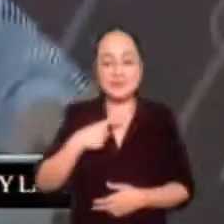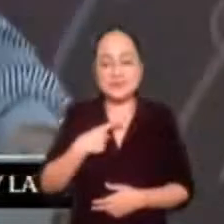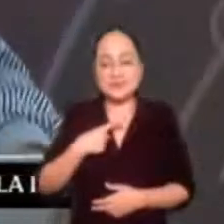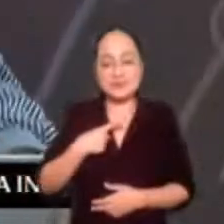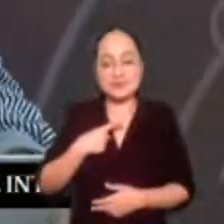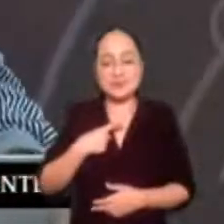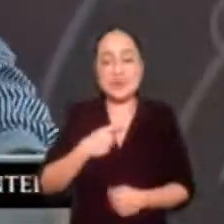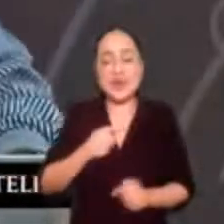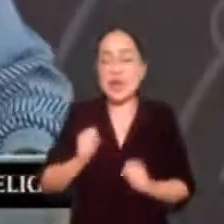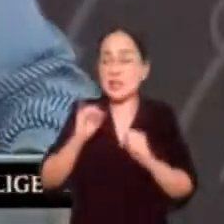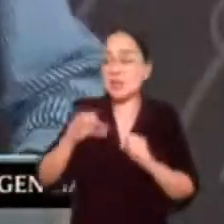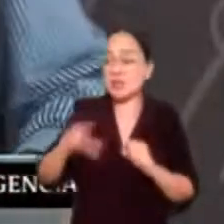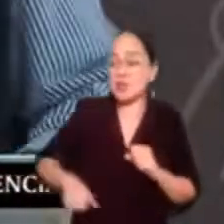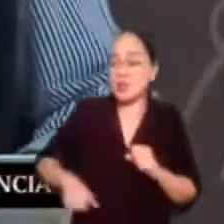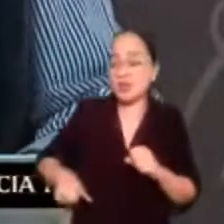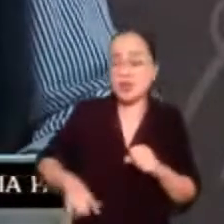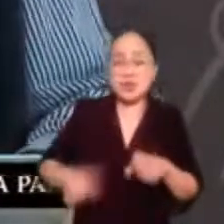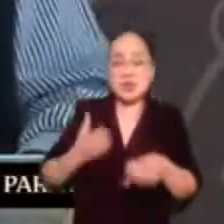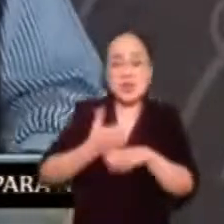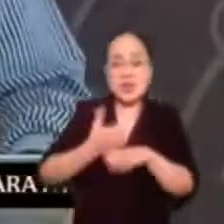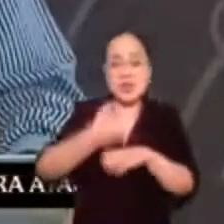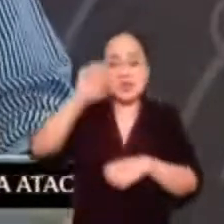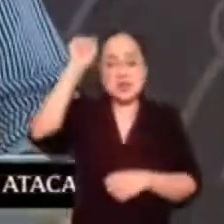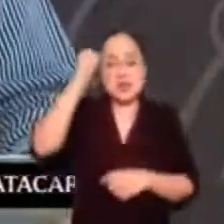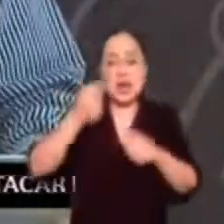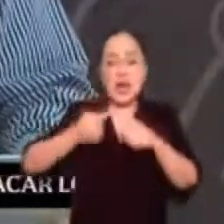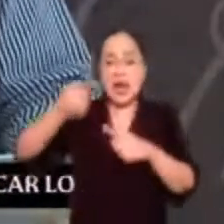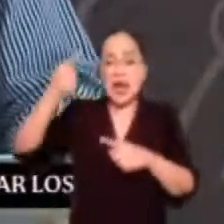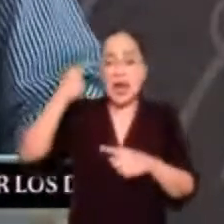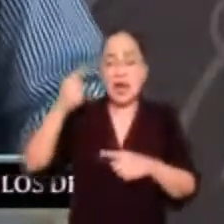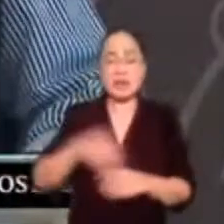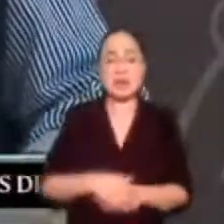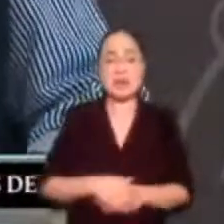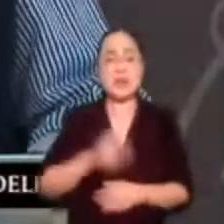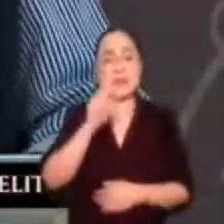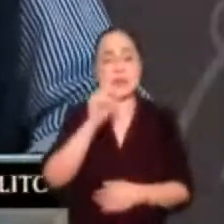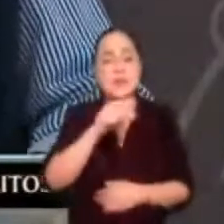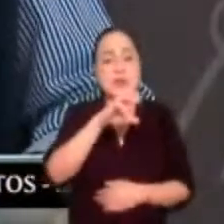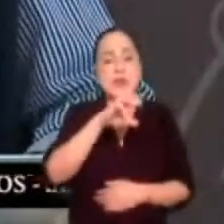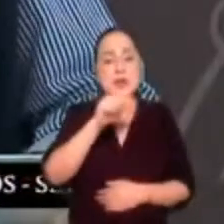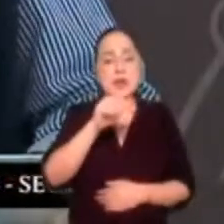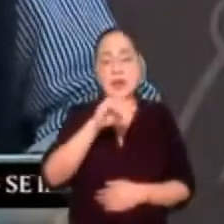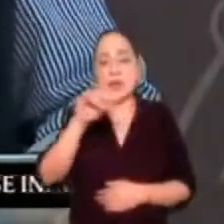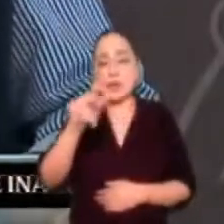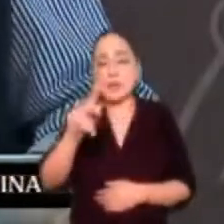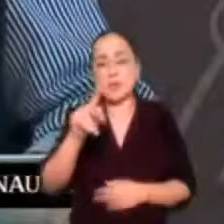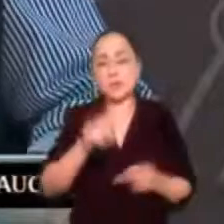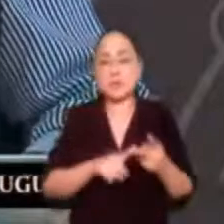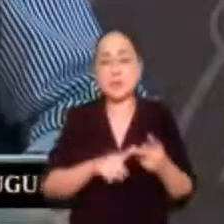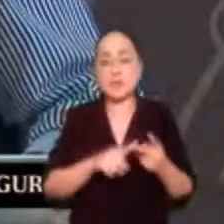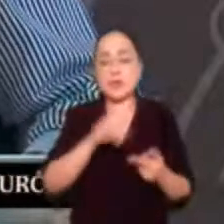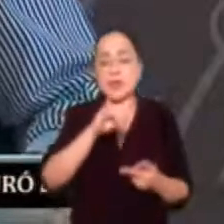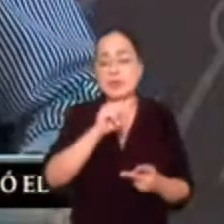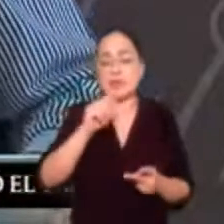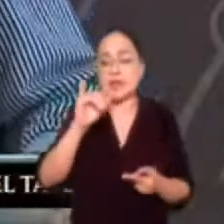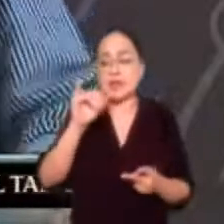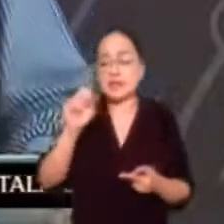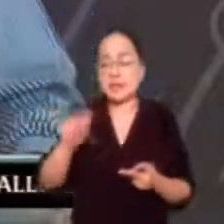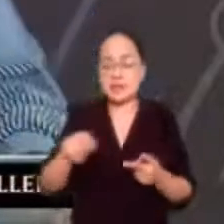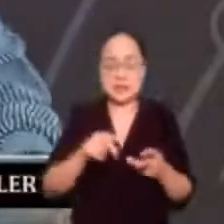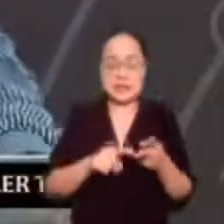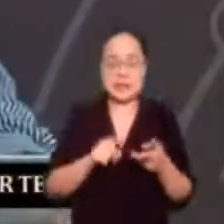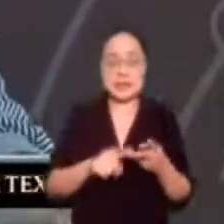Estado. Acuérdense el SIAP, acuérdense del ISTESIN, acuérdense del